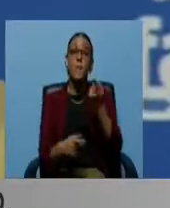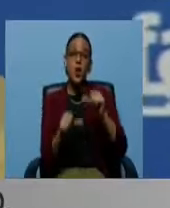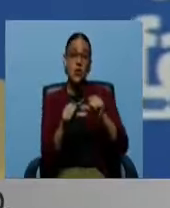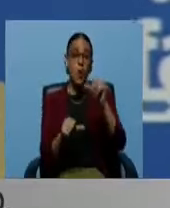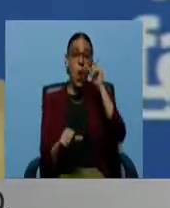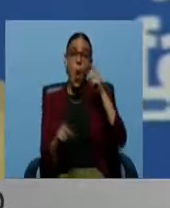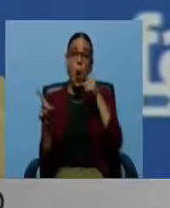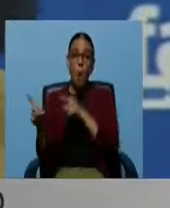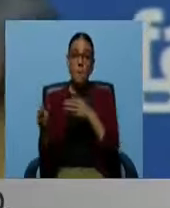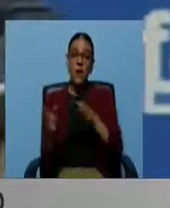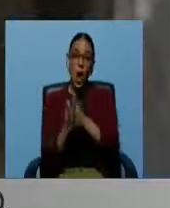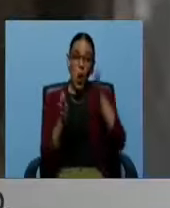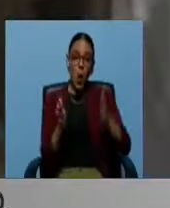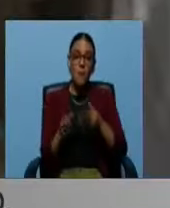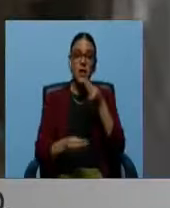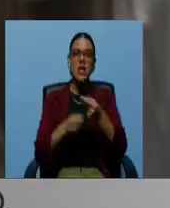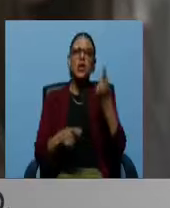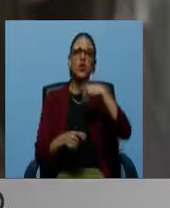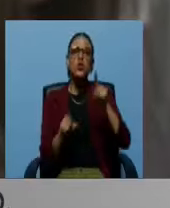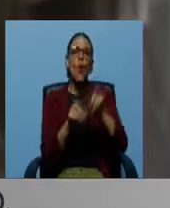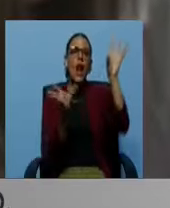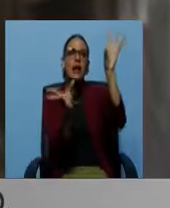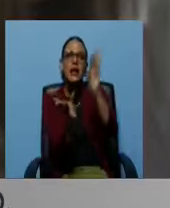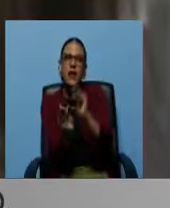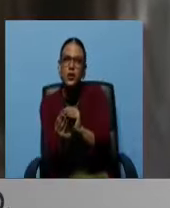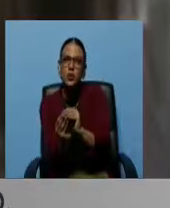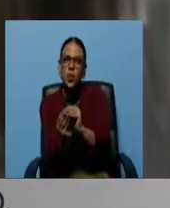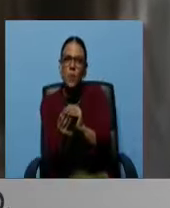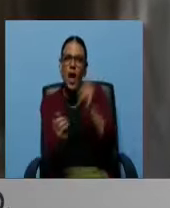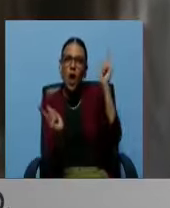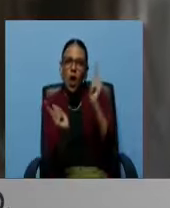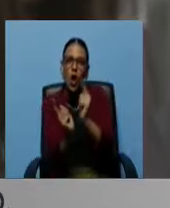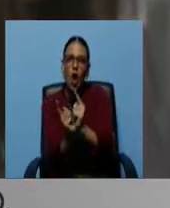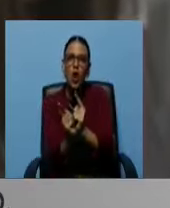Marcelo resume en